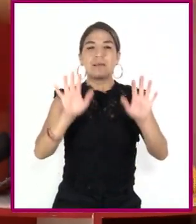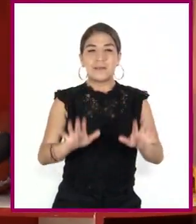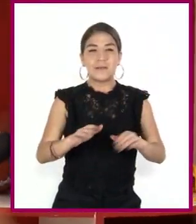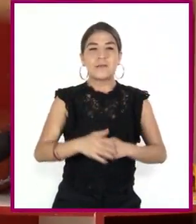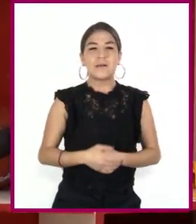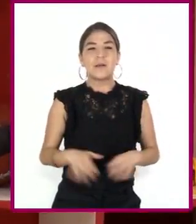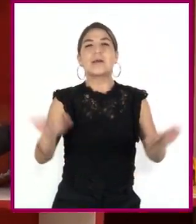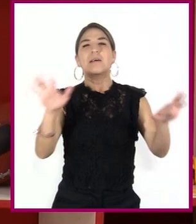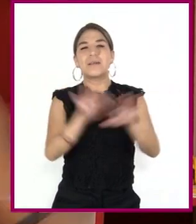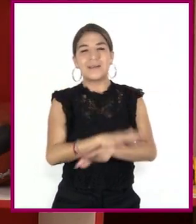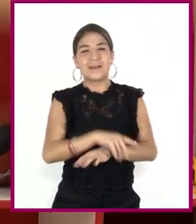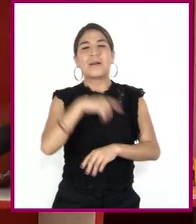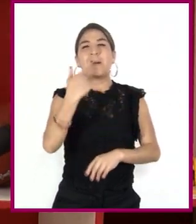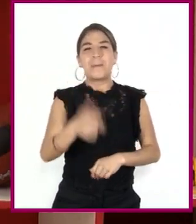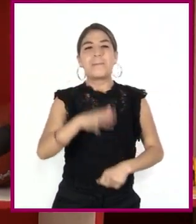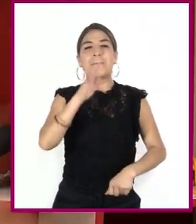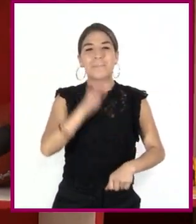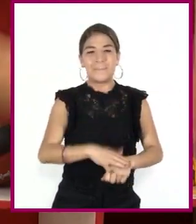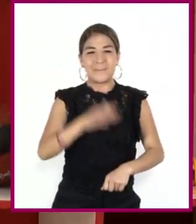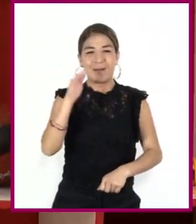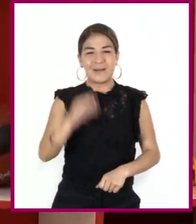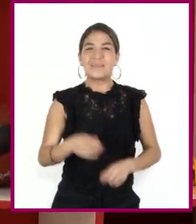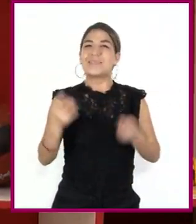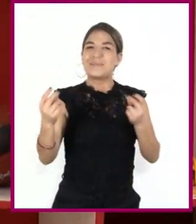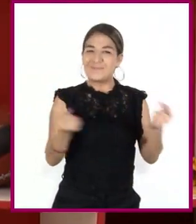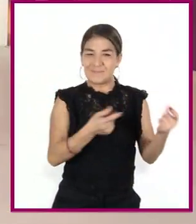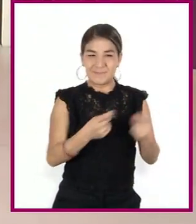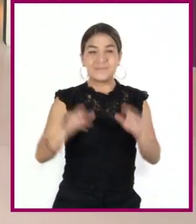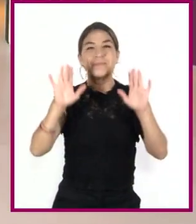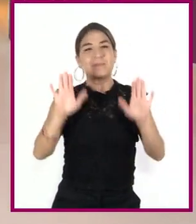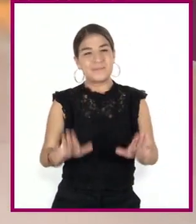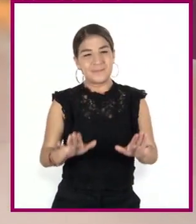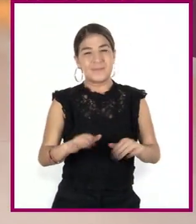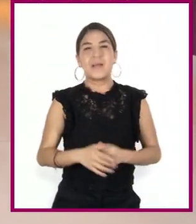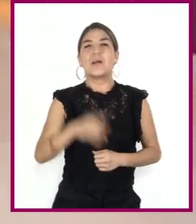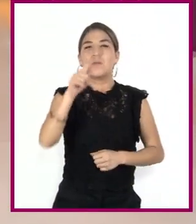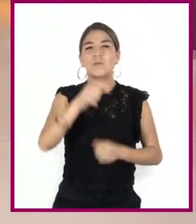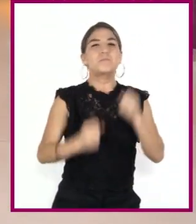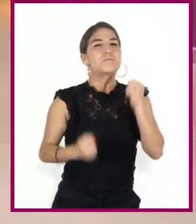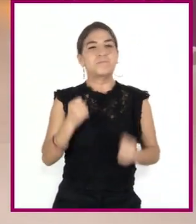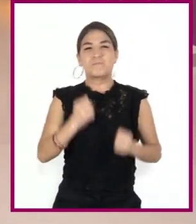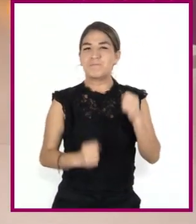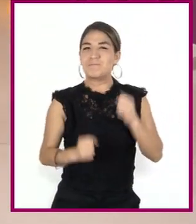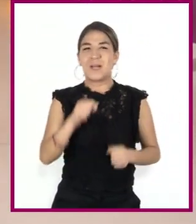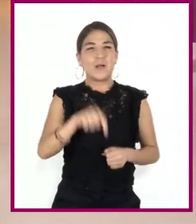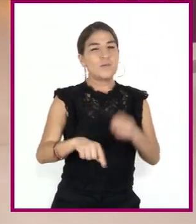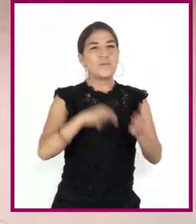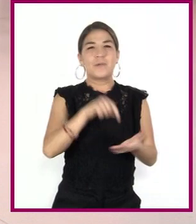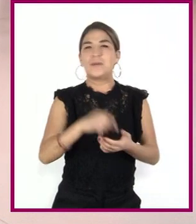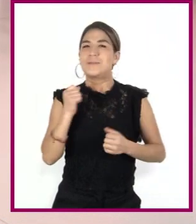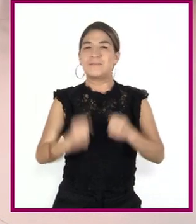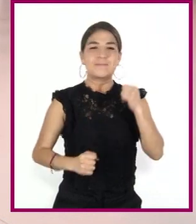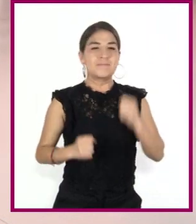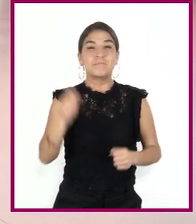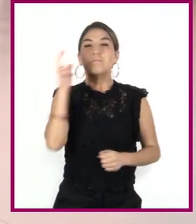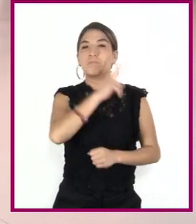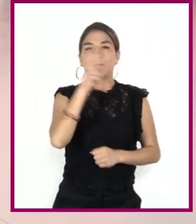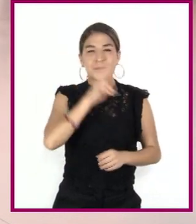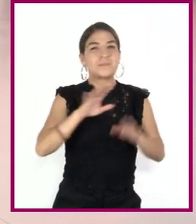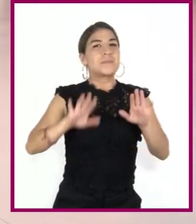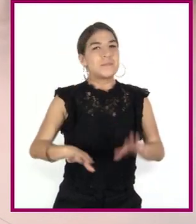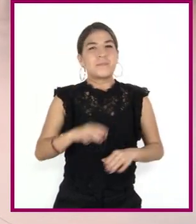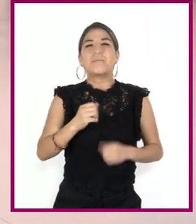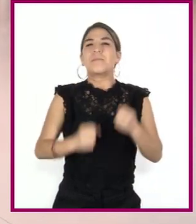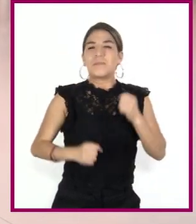la siguiente ronda un poco más pesado. Ah, okay. Dinámico. Alto. Va. Trote en tu lugar. Vamos, vamos. Trote, trote. Ahí respiramos, ¿verdad?